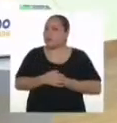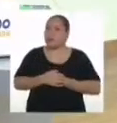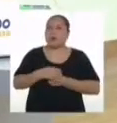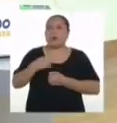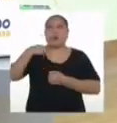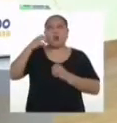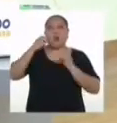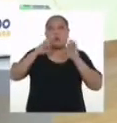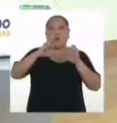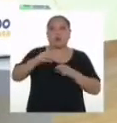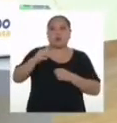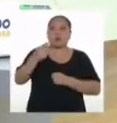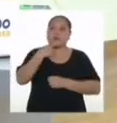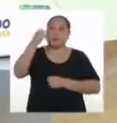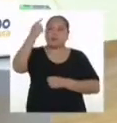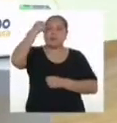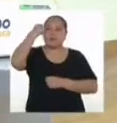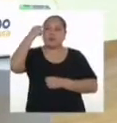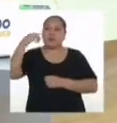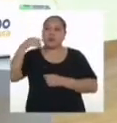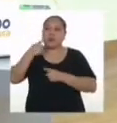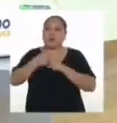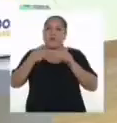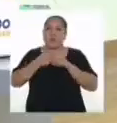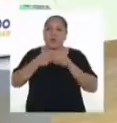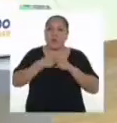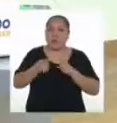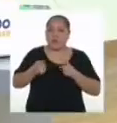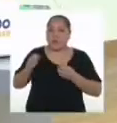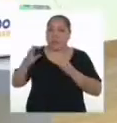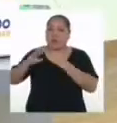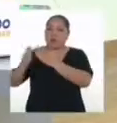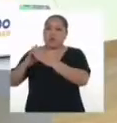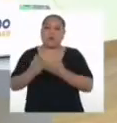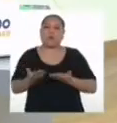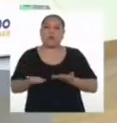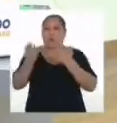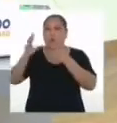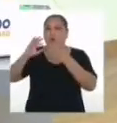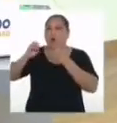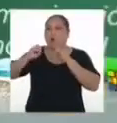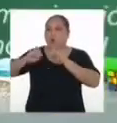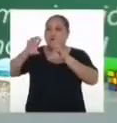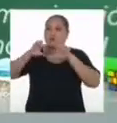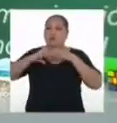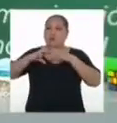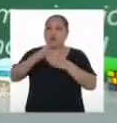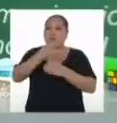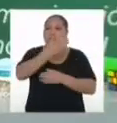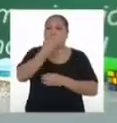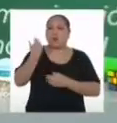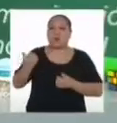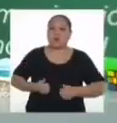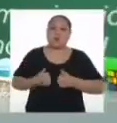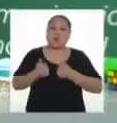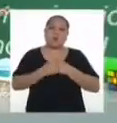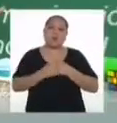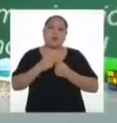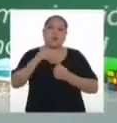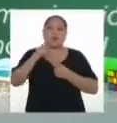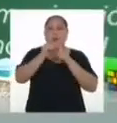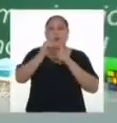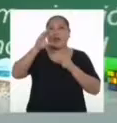las cuencas atraviesan diferentes comunidades y les lleva oportunidades para mejorar sus condiciones de vida. Y la